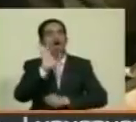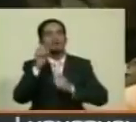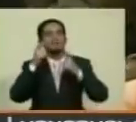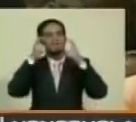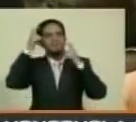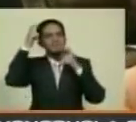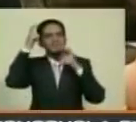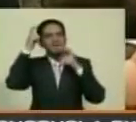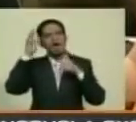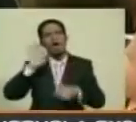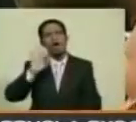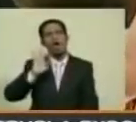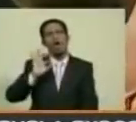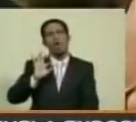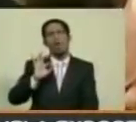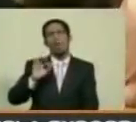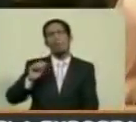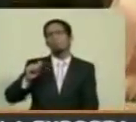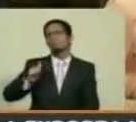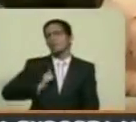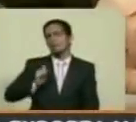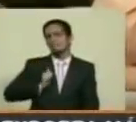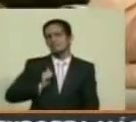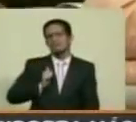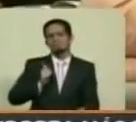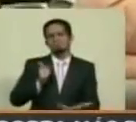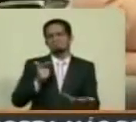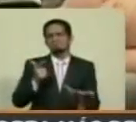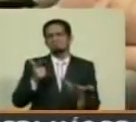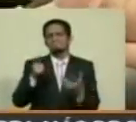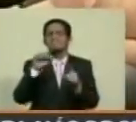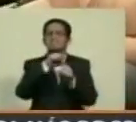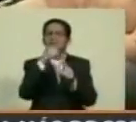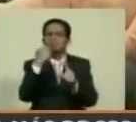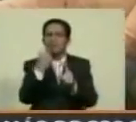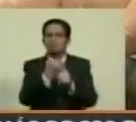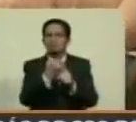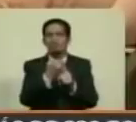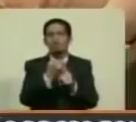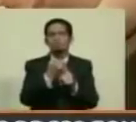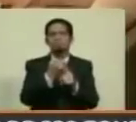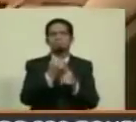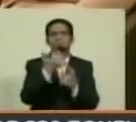ideología política, de la religión, o de la condición social o étnica,